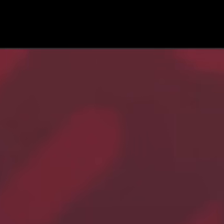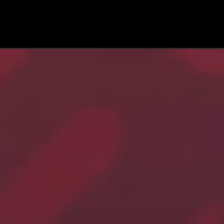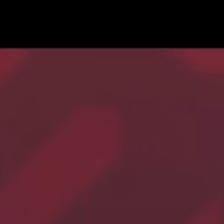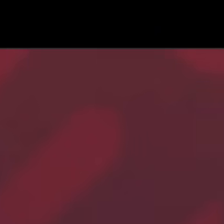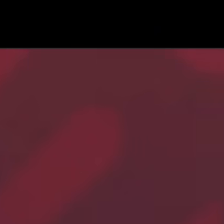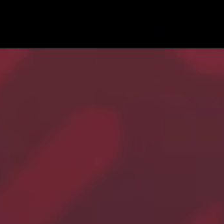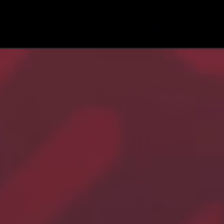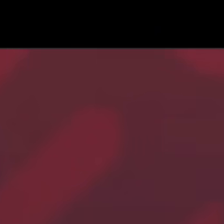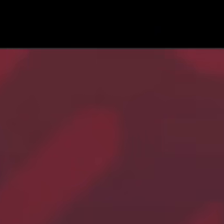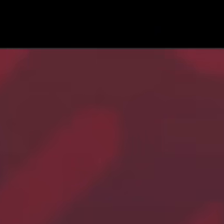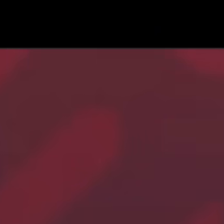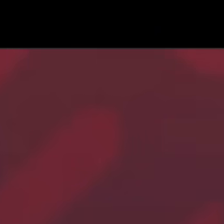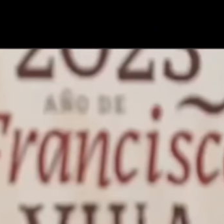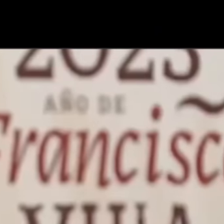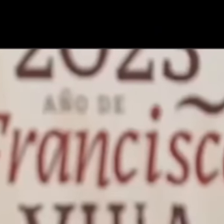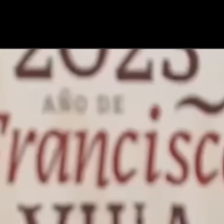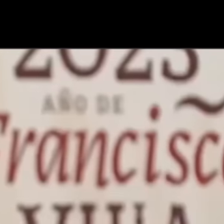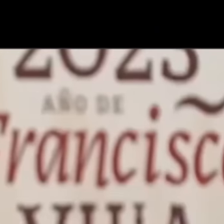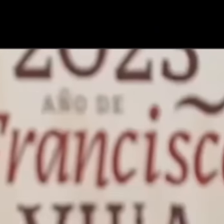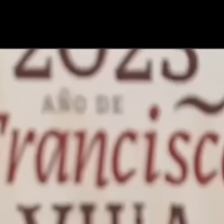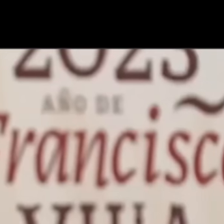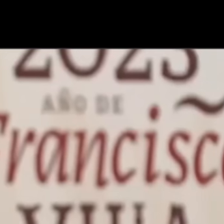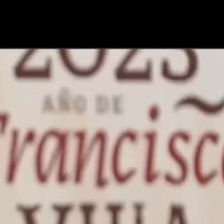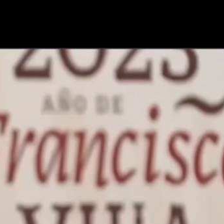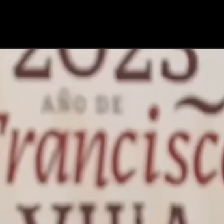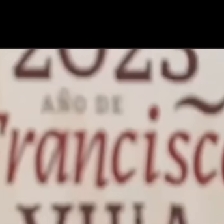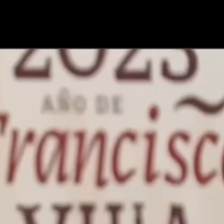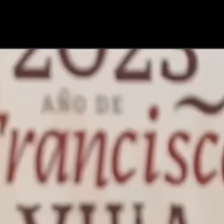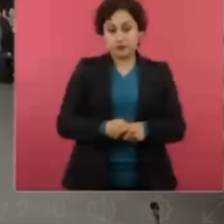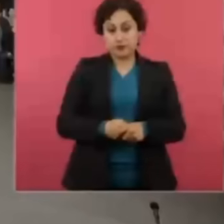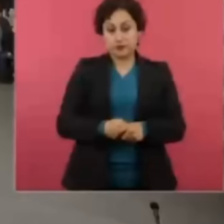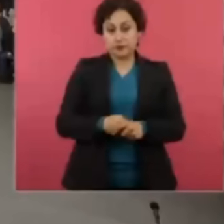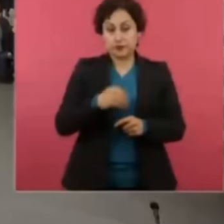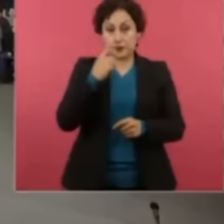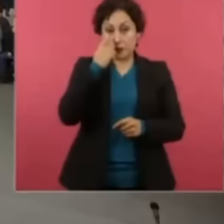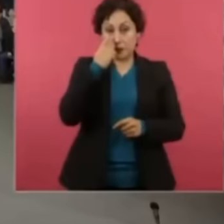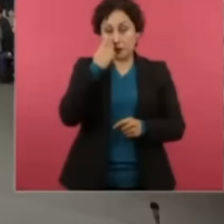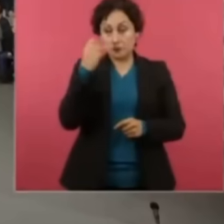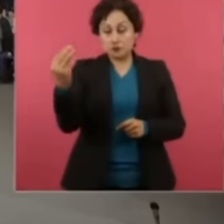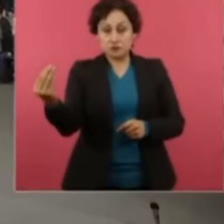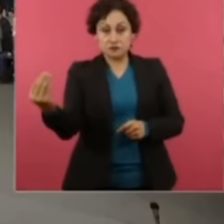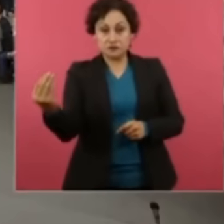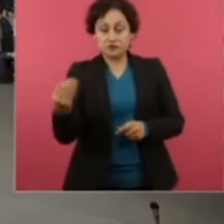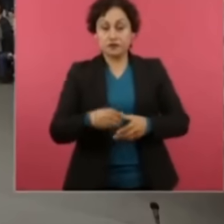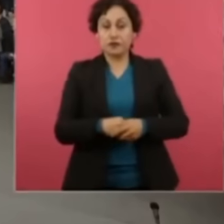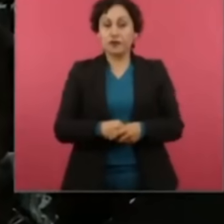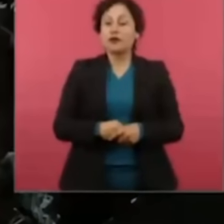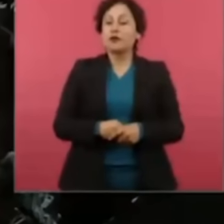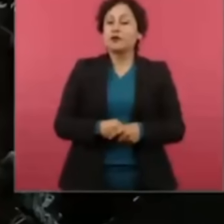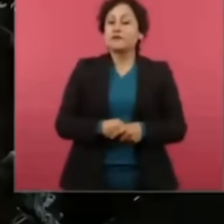del fuero común Pero de todo le echan la culpa al presidente vamos a escucharlo bueno que se está haciendo la